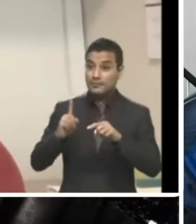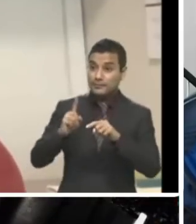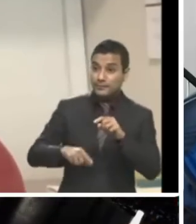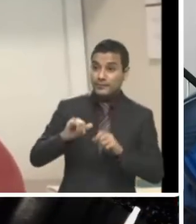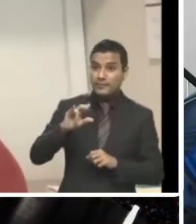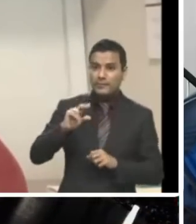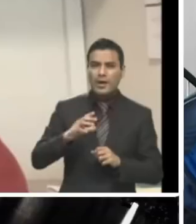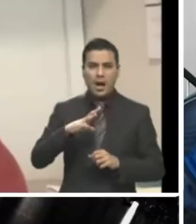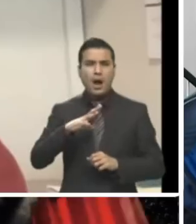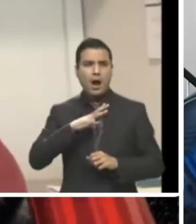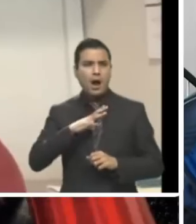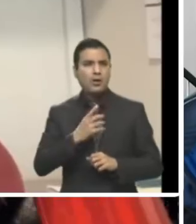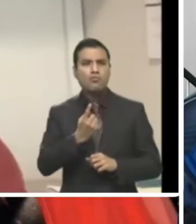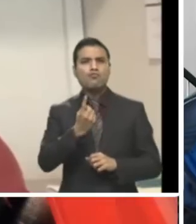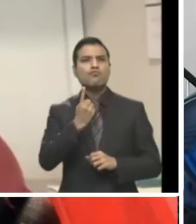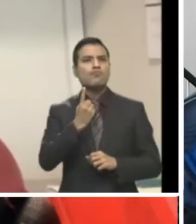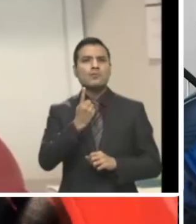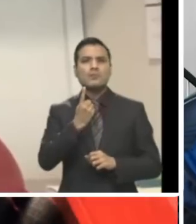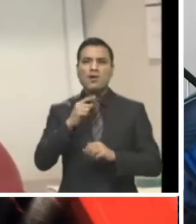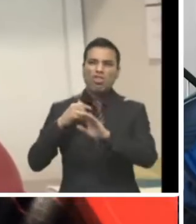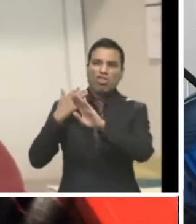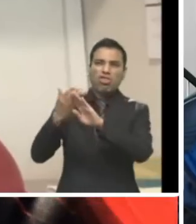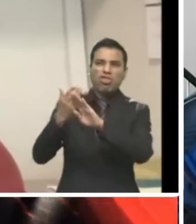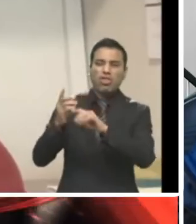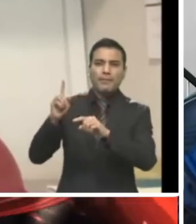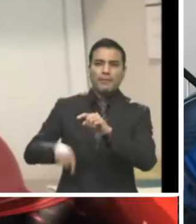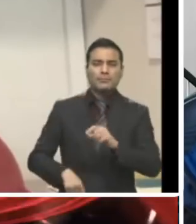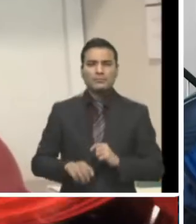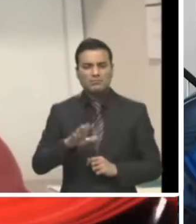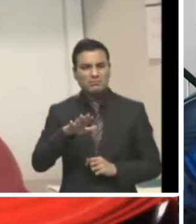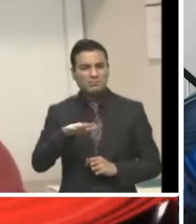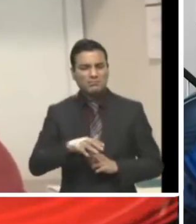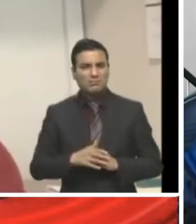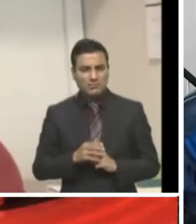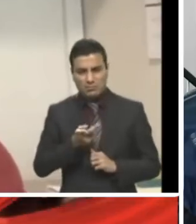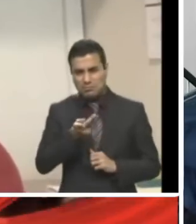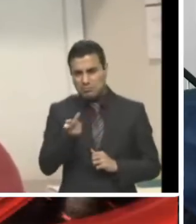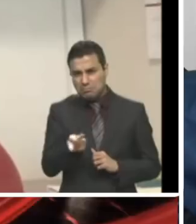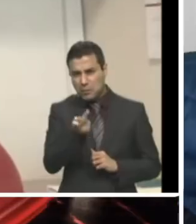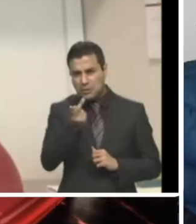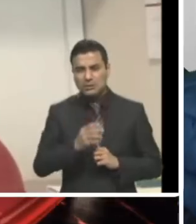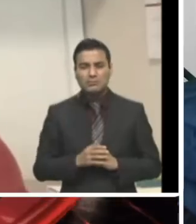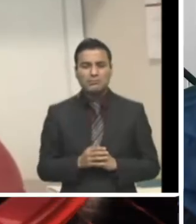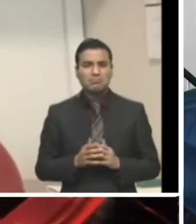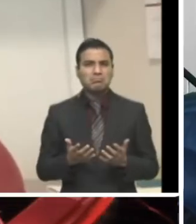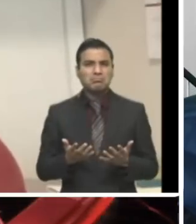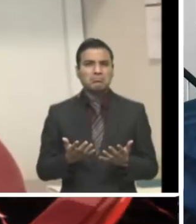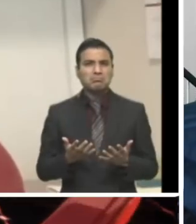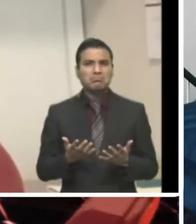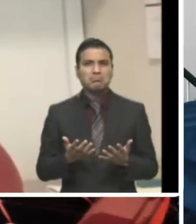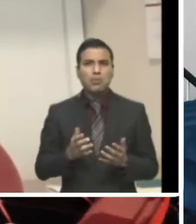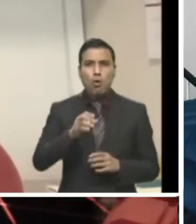preguntarle cuál fue la autoridad que determinó de manera arbitraria suspender la